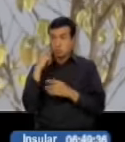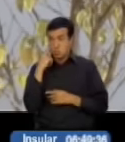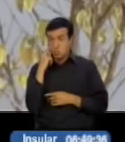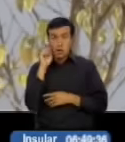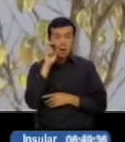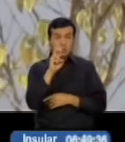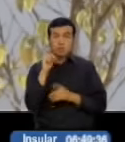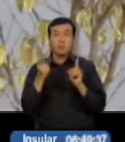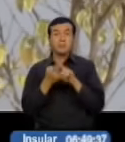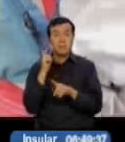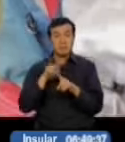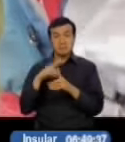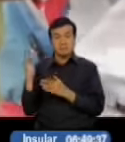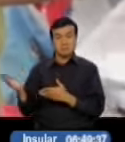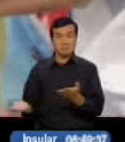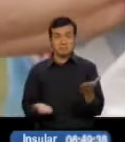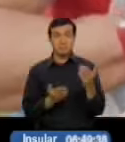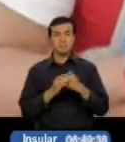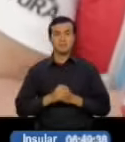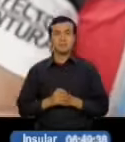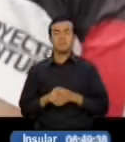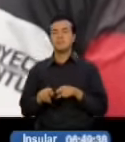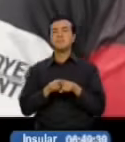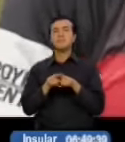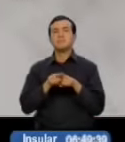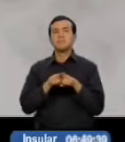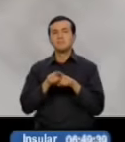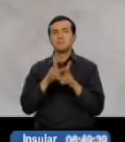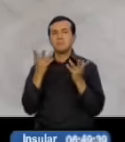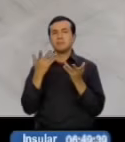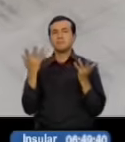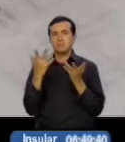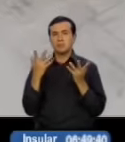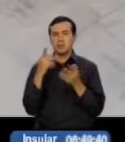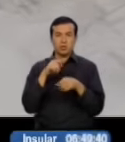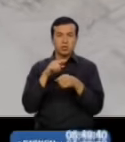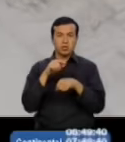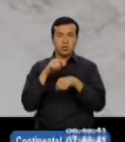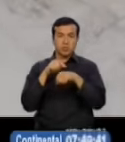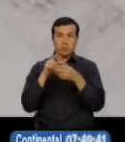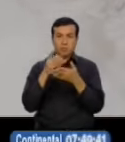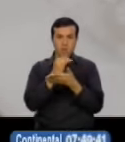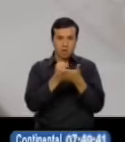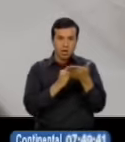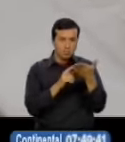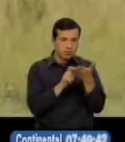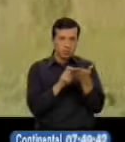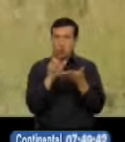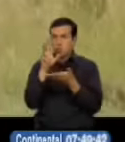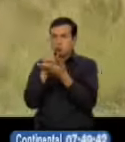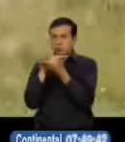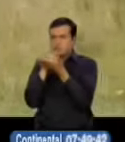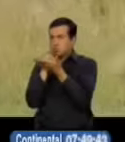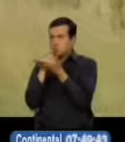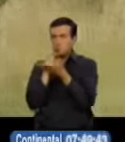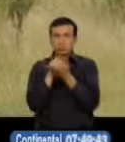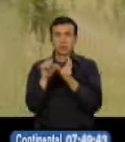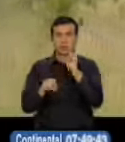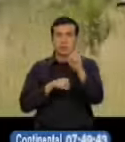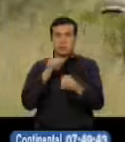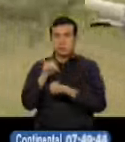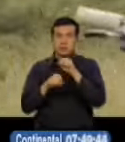aventura por primera vez lo puedan hacer. La prueba, que combina las modalidades de orientación con mapa y brújula, bicicleta y